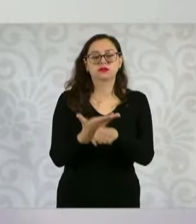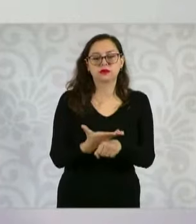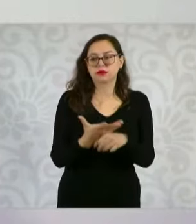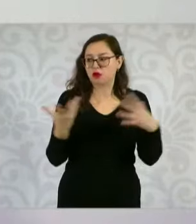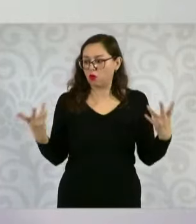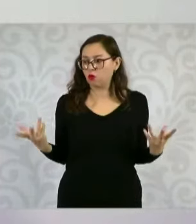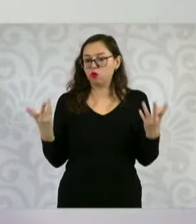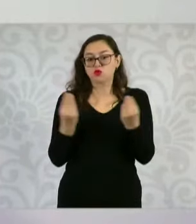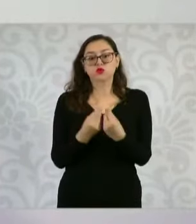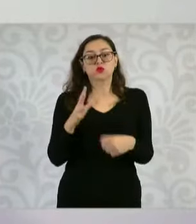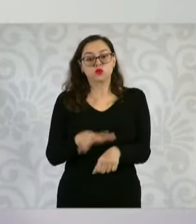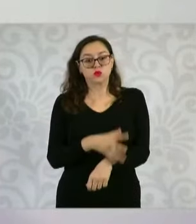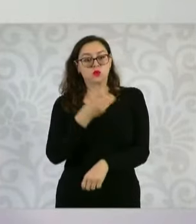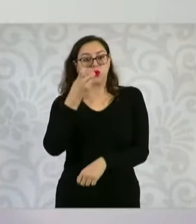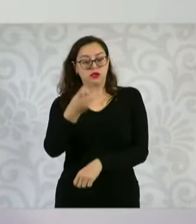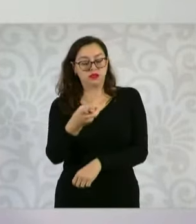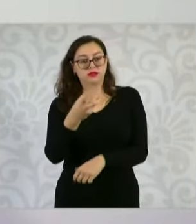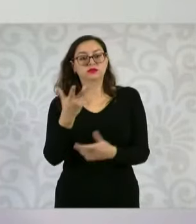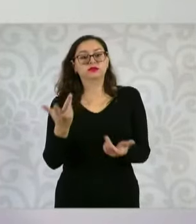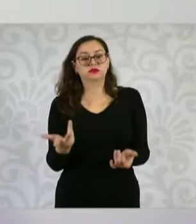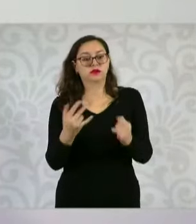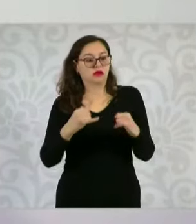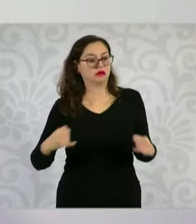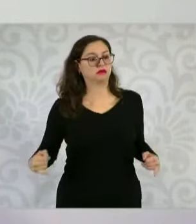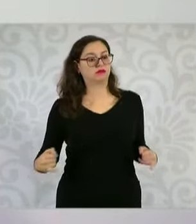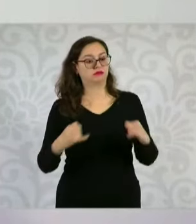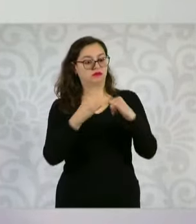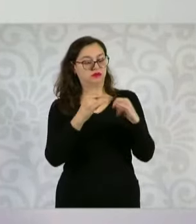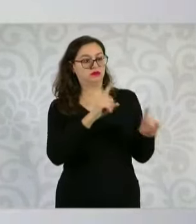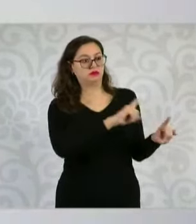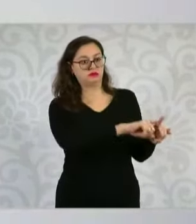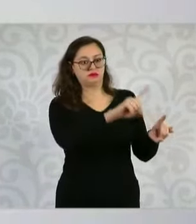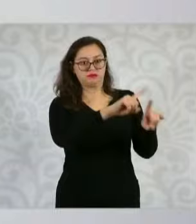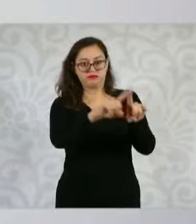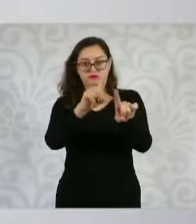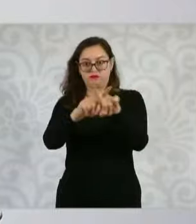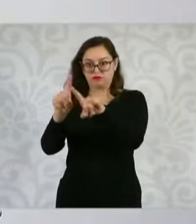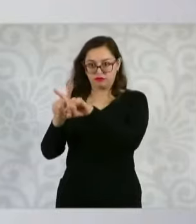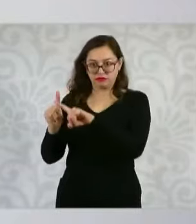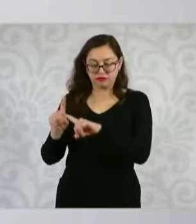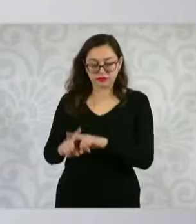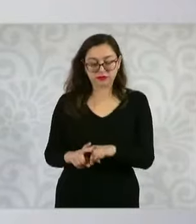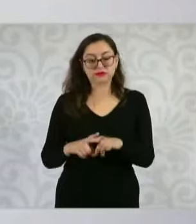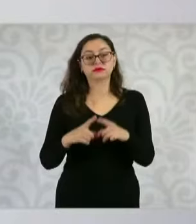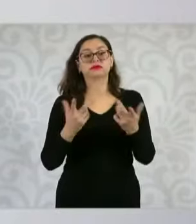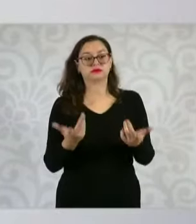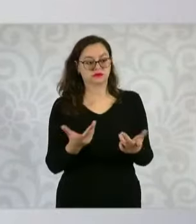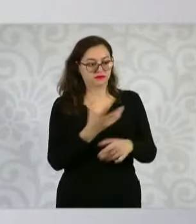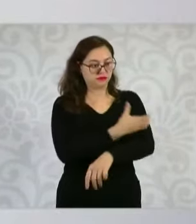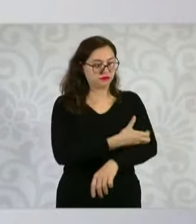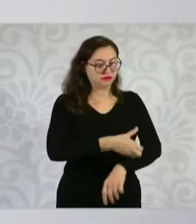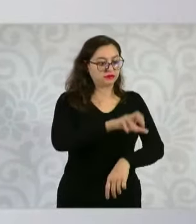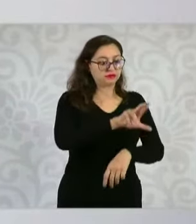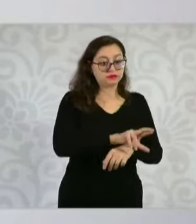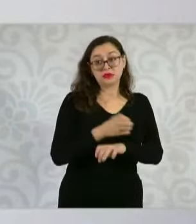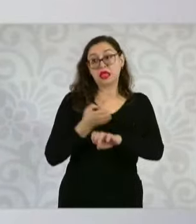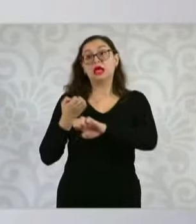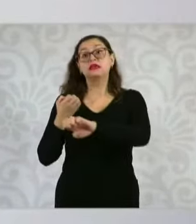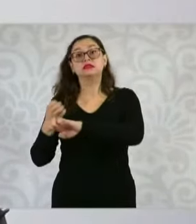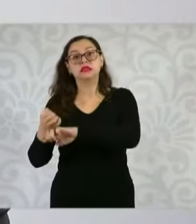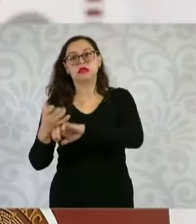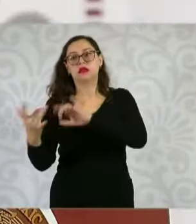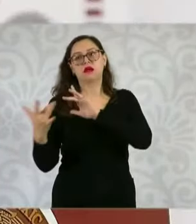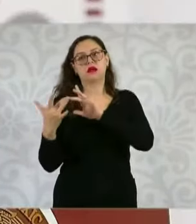incendiados en gran parte del territorio nacional es son actos de terrorismo